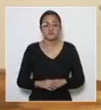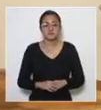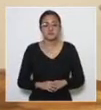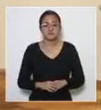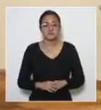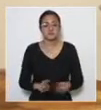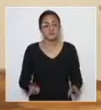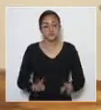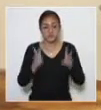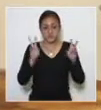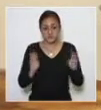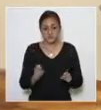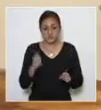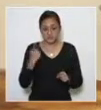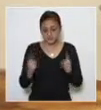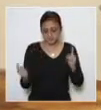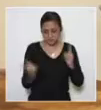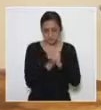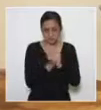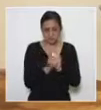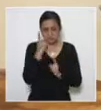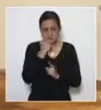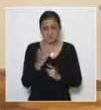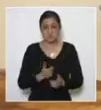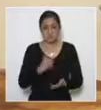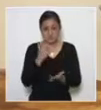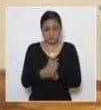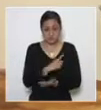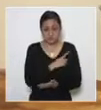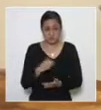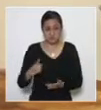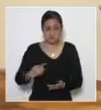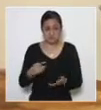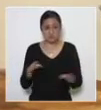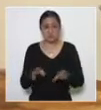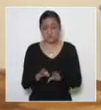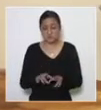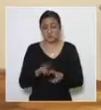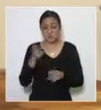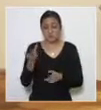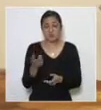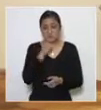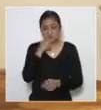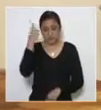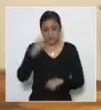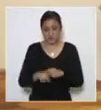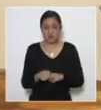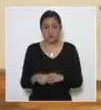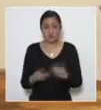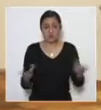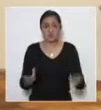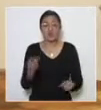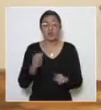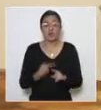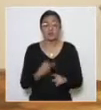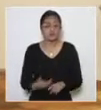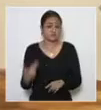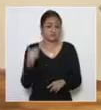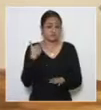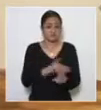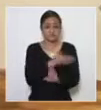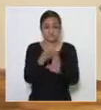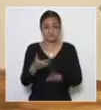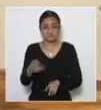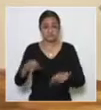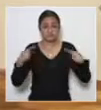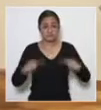si el tema es personal, que es de cobro de deudas, se cometió un delito, por parte de quien asesinó